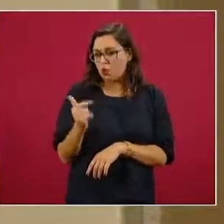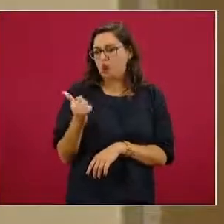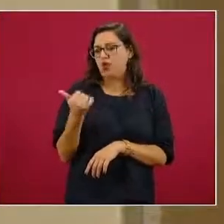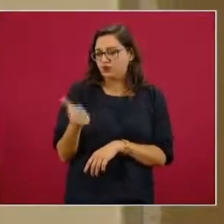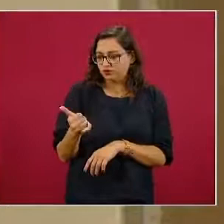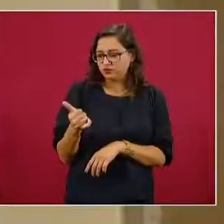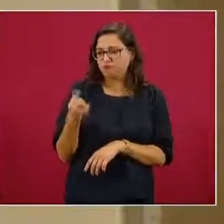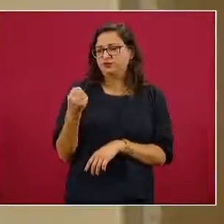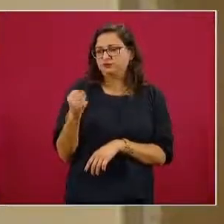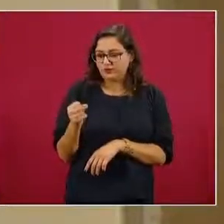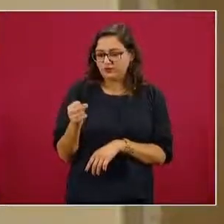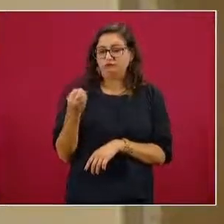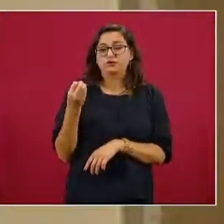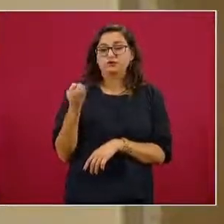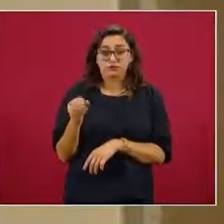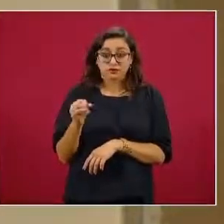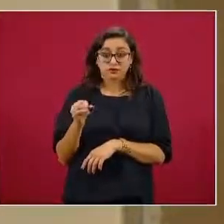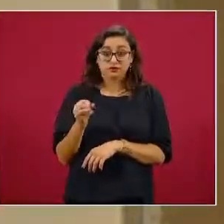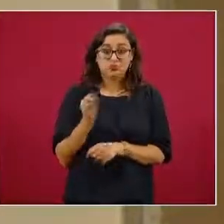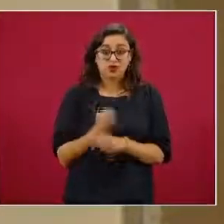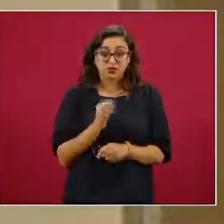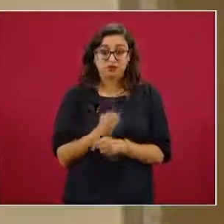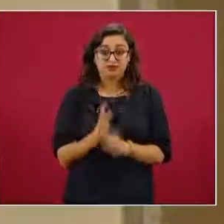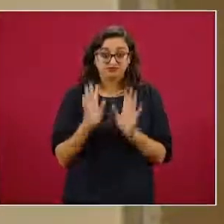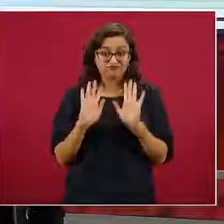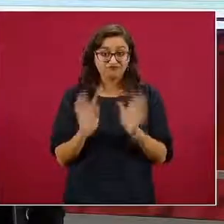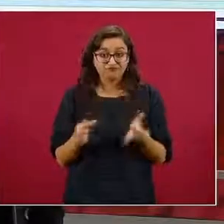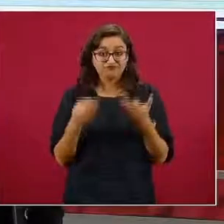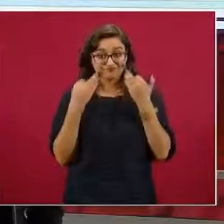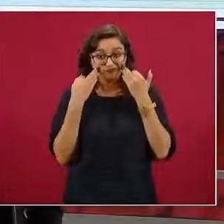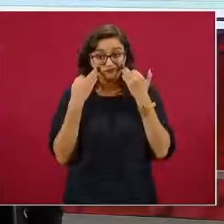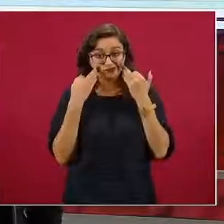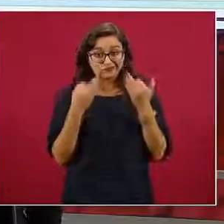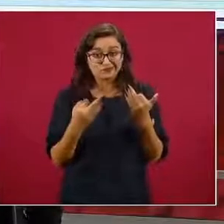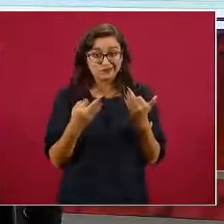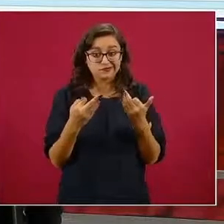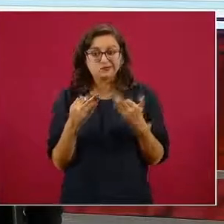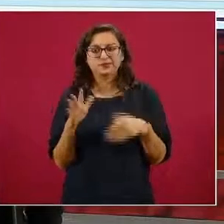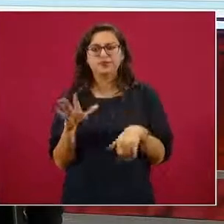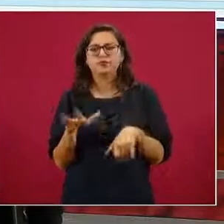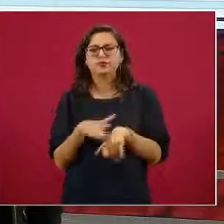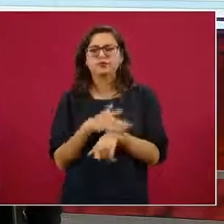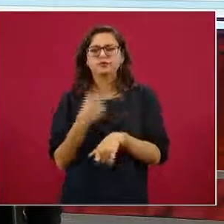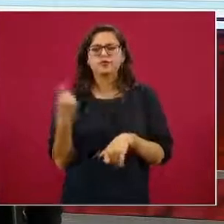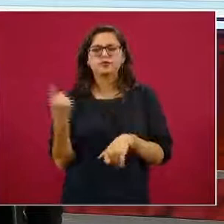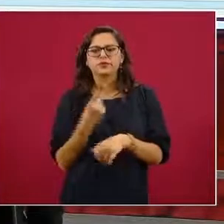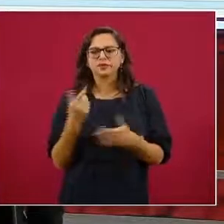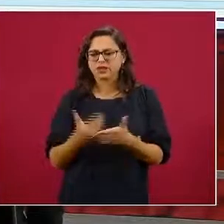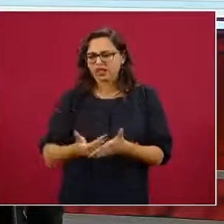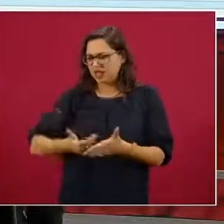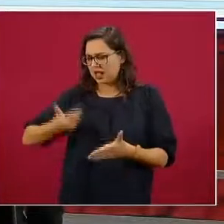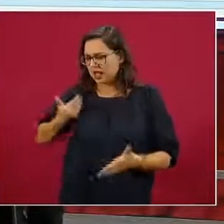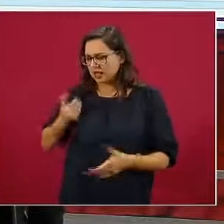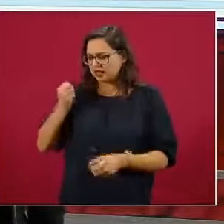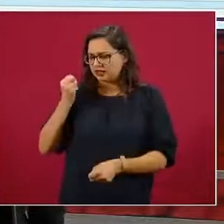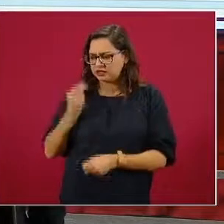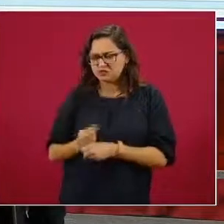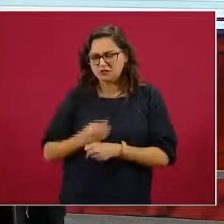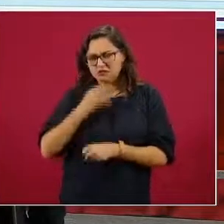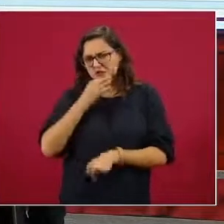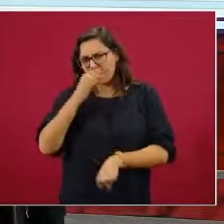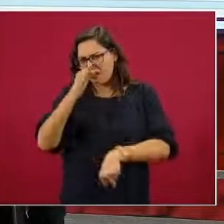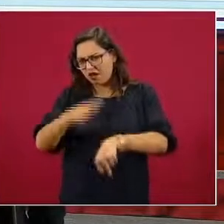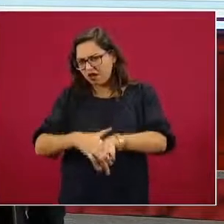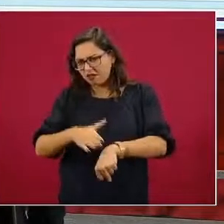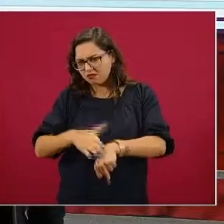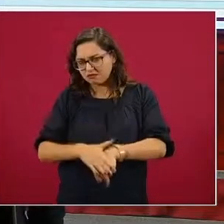octubre, y hoy esto puede estarse concretando. ¿Por qué lo dijimos tan tempranamente? Porque estamos convencidos